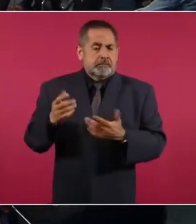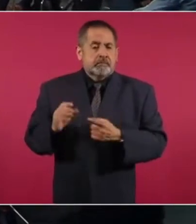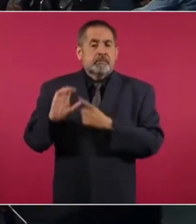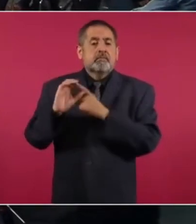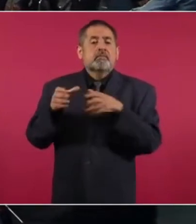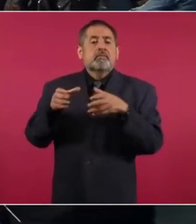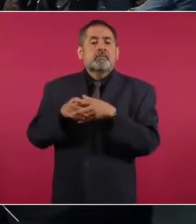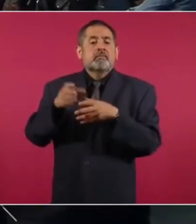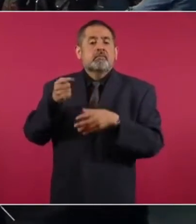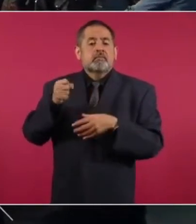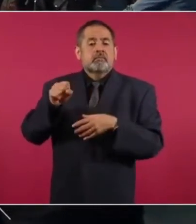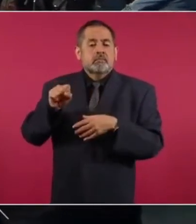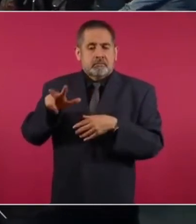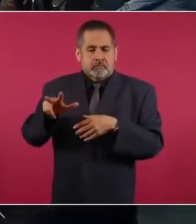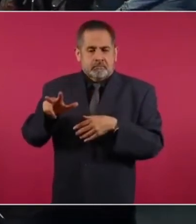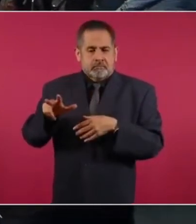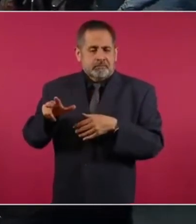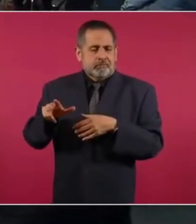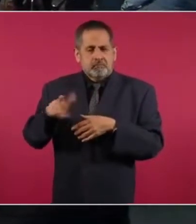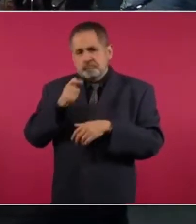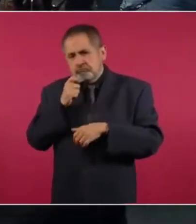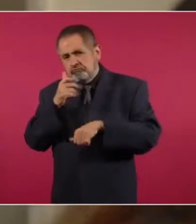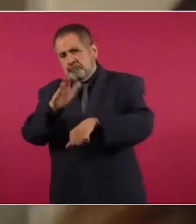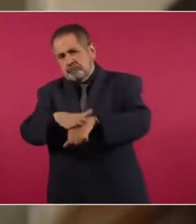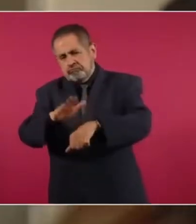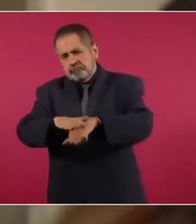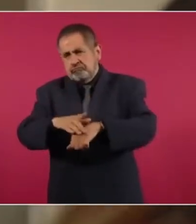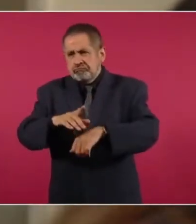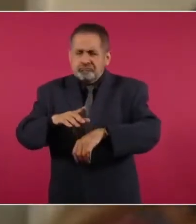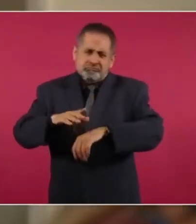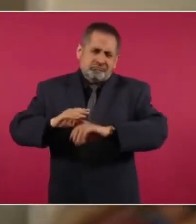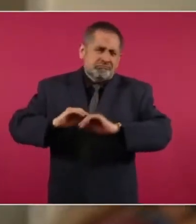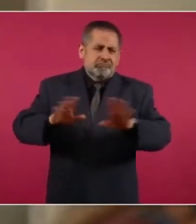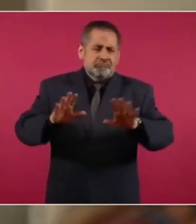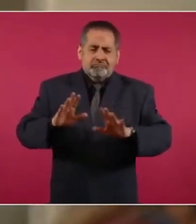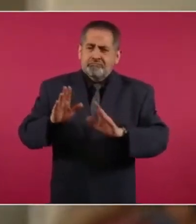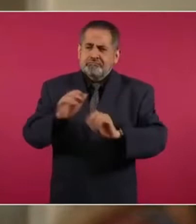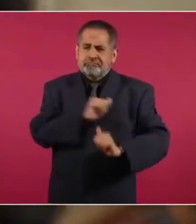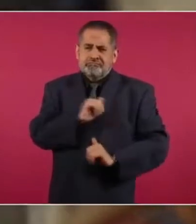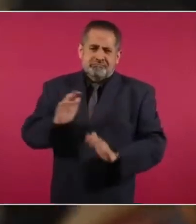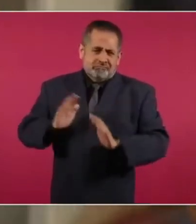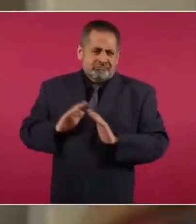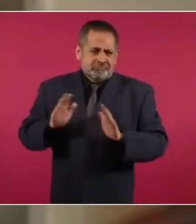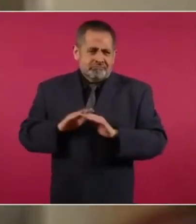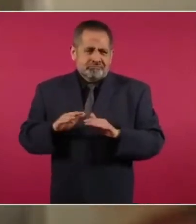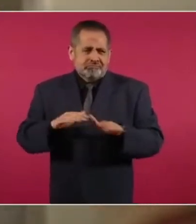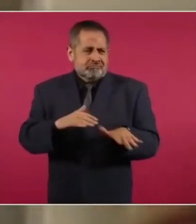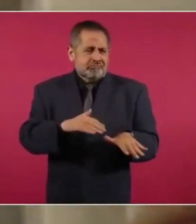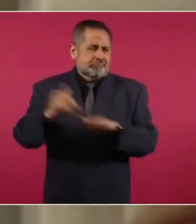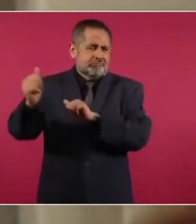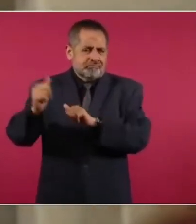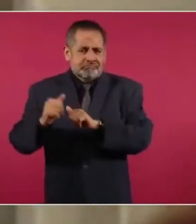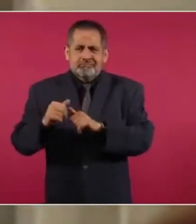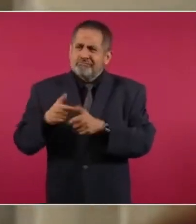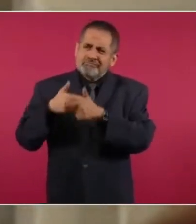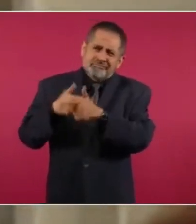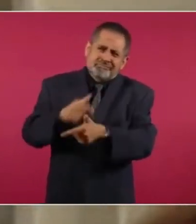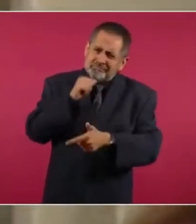del 68 hizo un llamado, una demanda a sacar al ejército de las calles, a no continuar con este